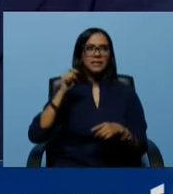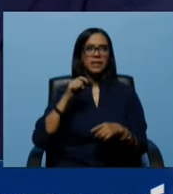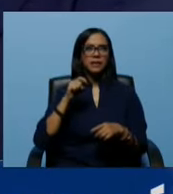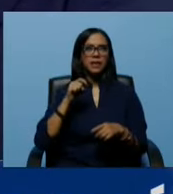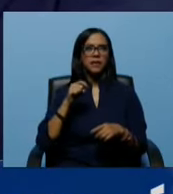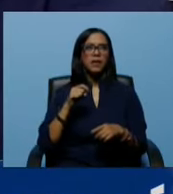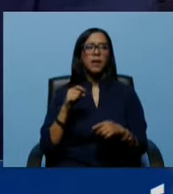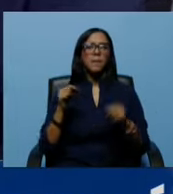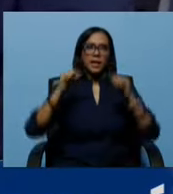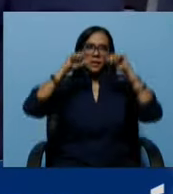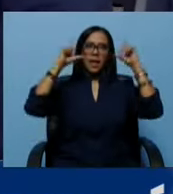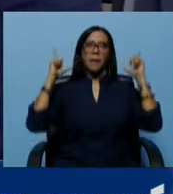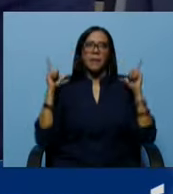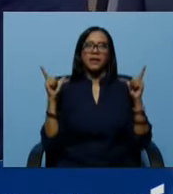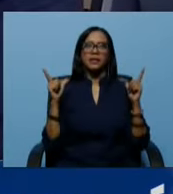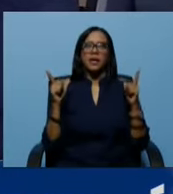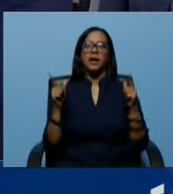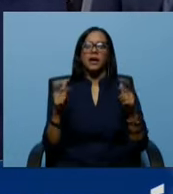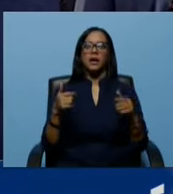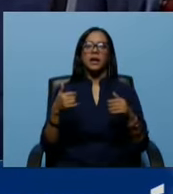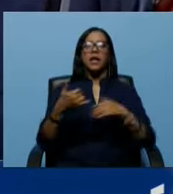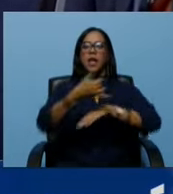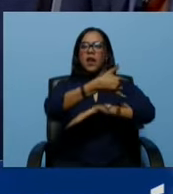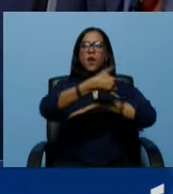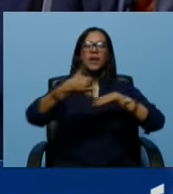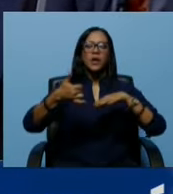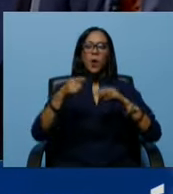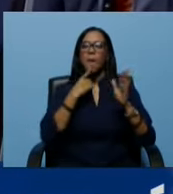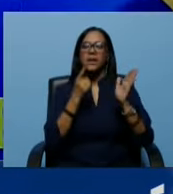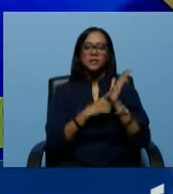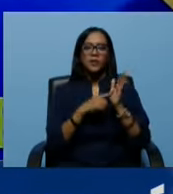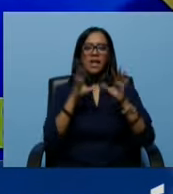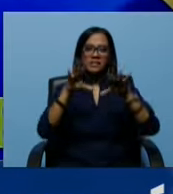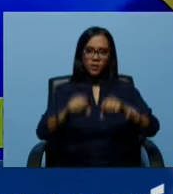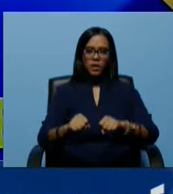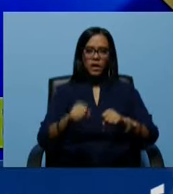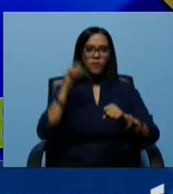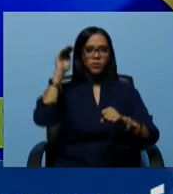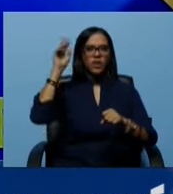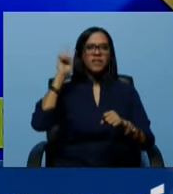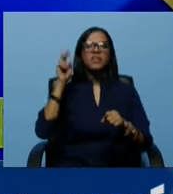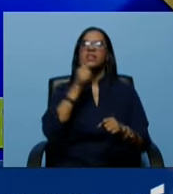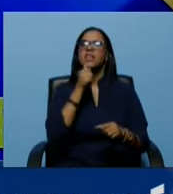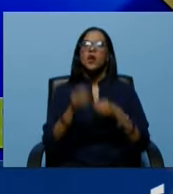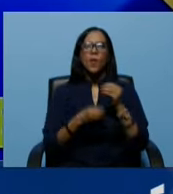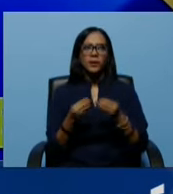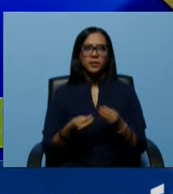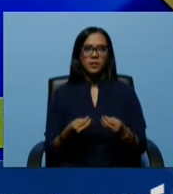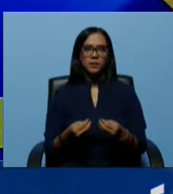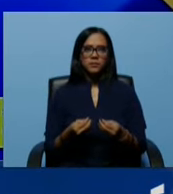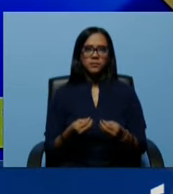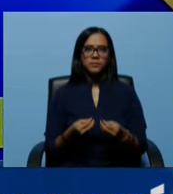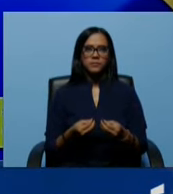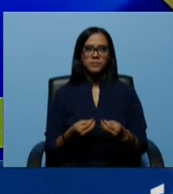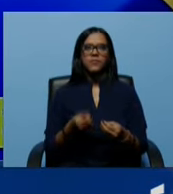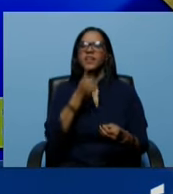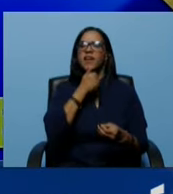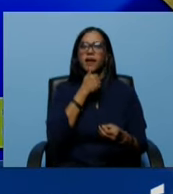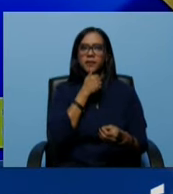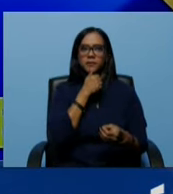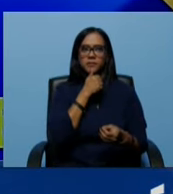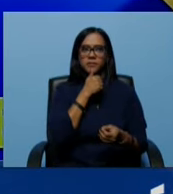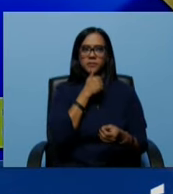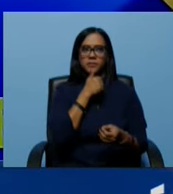para despertar el horizonte completo y asegurar el futuro de Venezuela en el siglo XXI? ¿Quién lo va a hacer? ¿Quién?